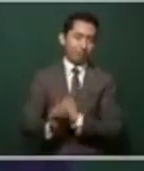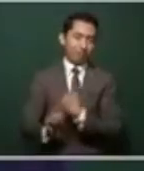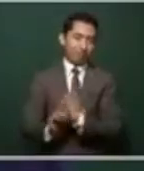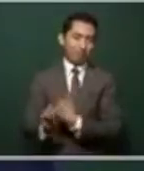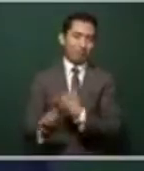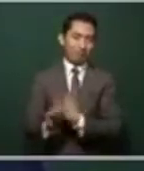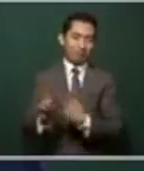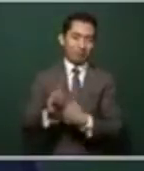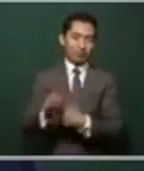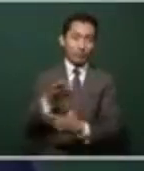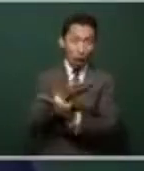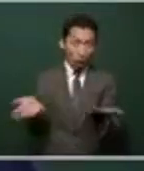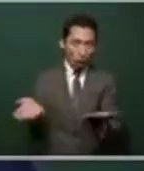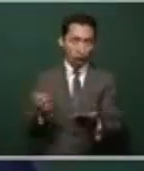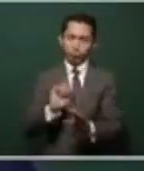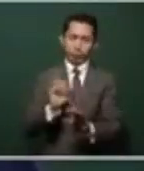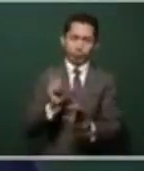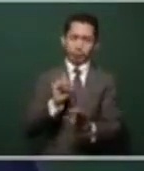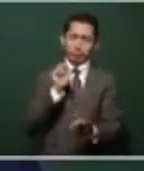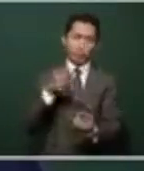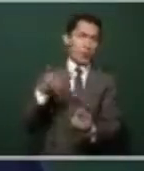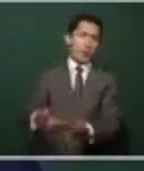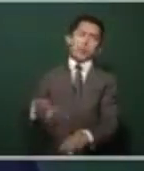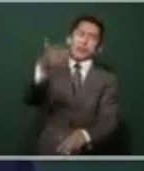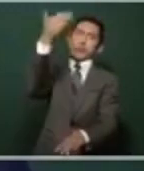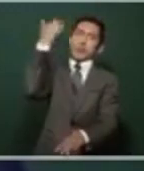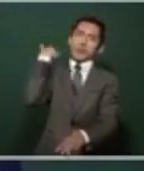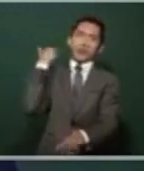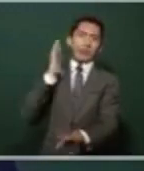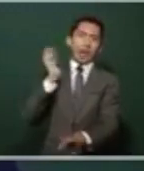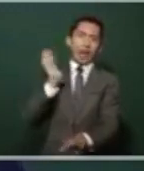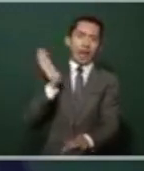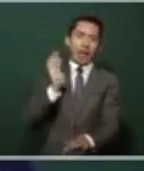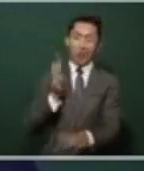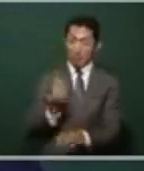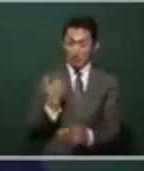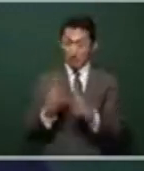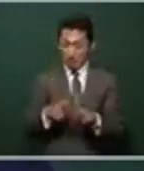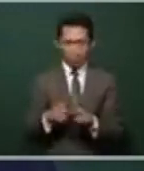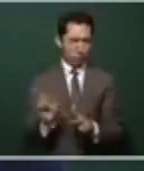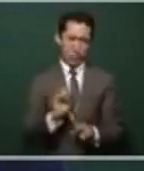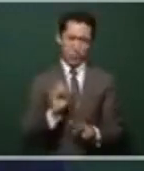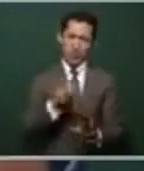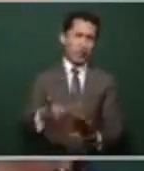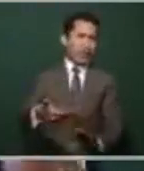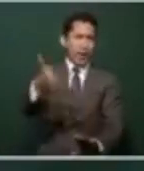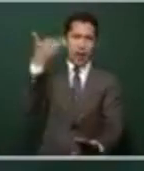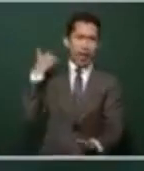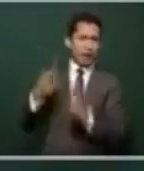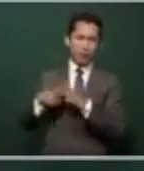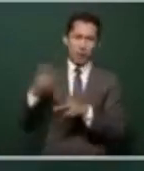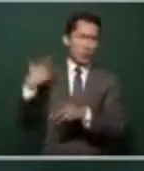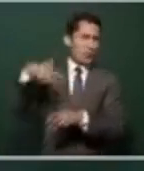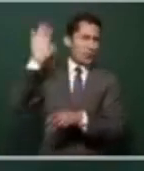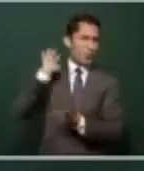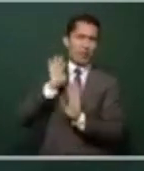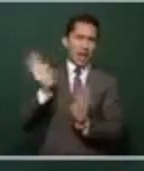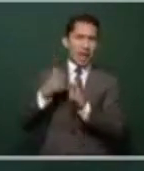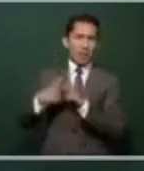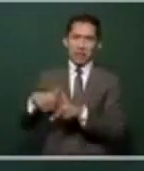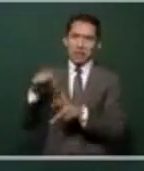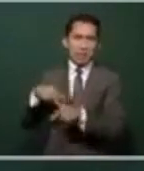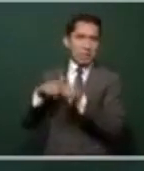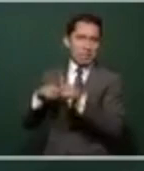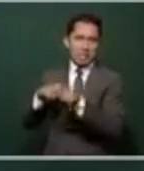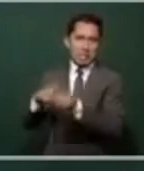de tiempo atrás. No es un asunto nuevo, ya lleva tu